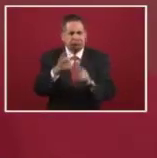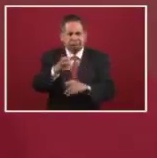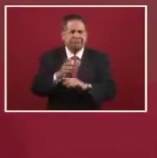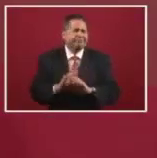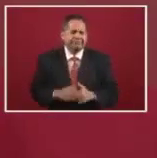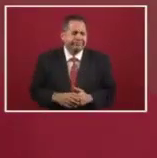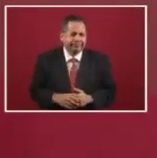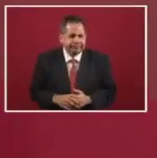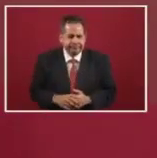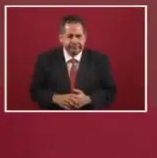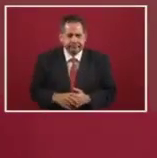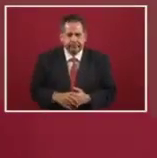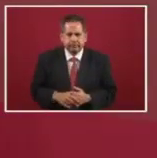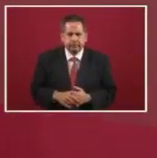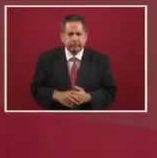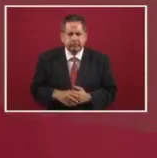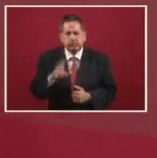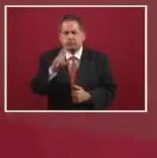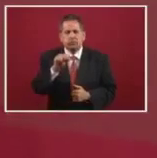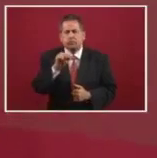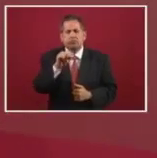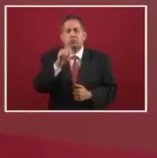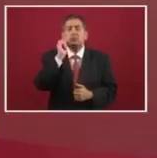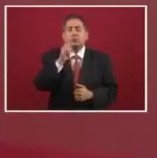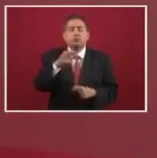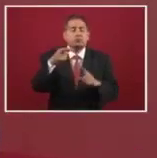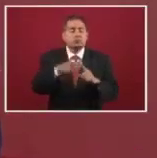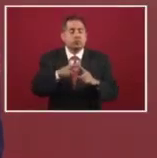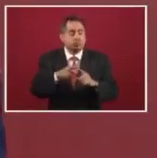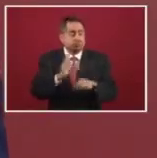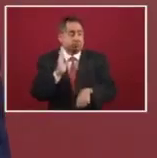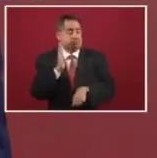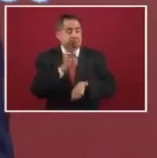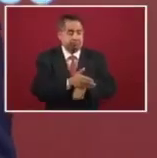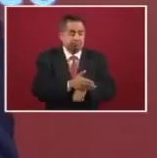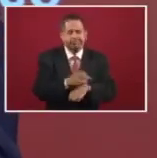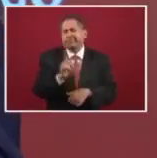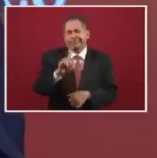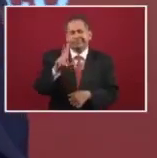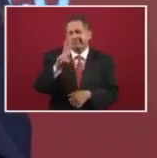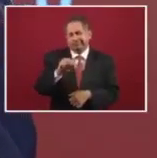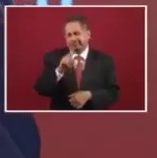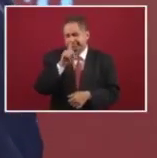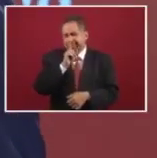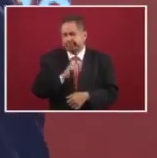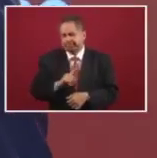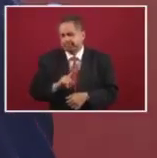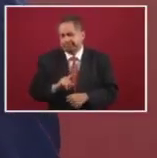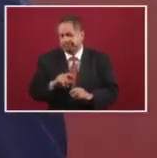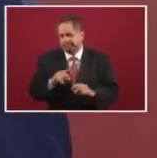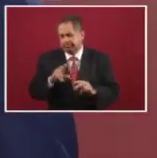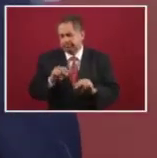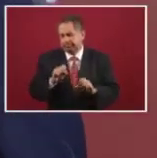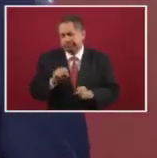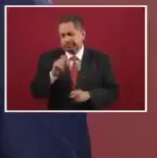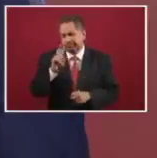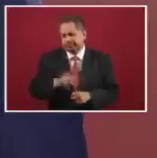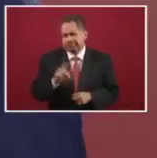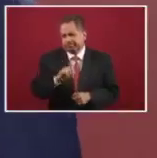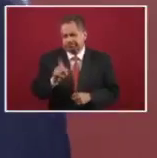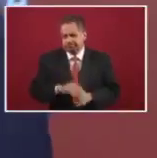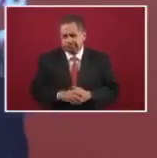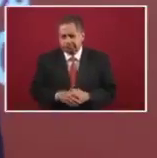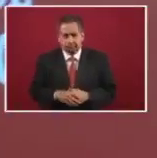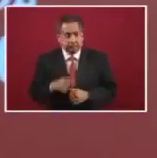Pero no es cierto, ¿sí?, que haya sido por